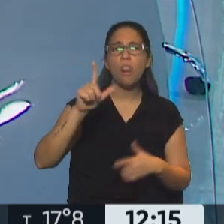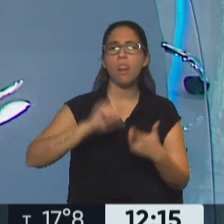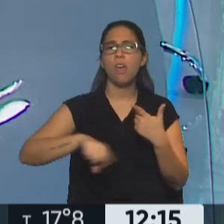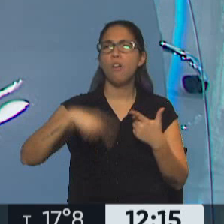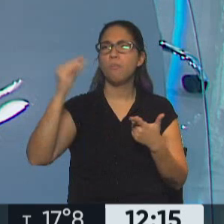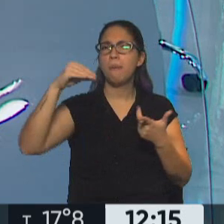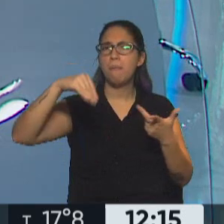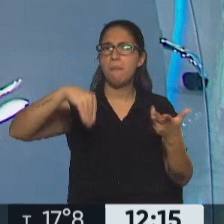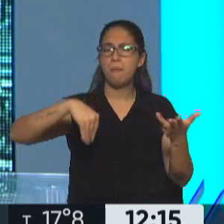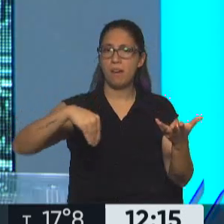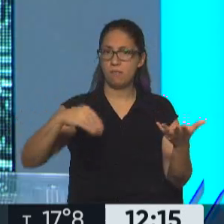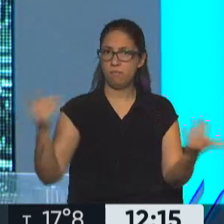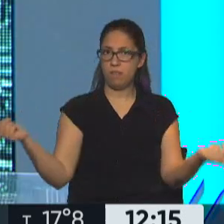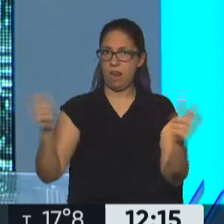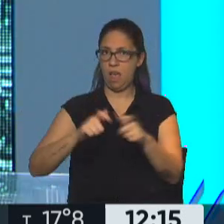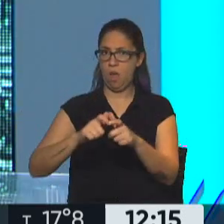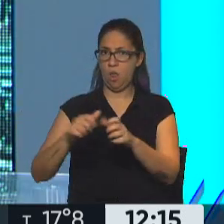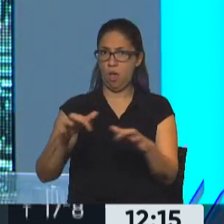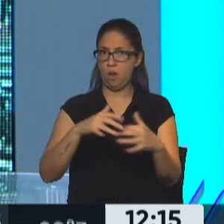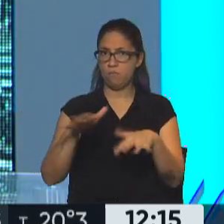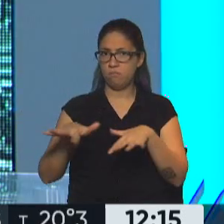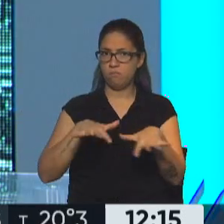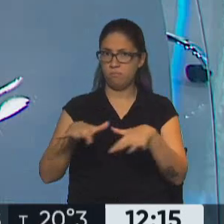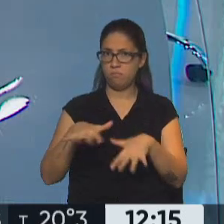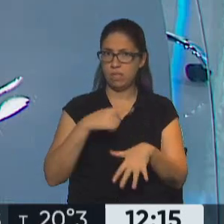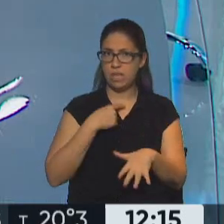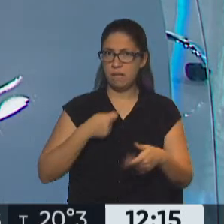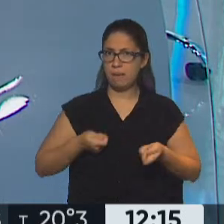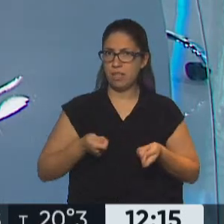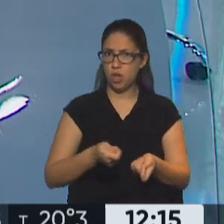cuestiones. Digo, la mesa de enlace es un actor político y presionó para llegar a esta